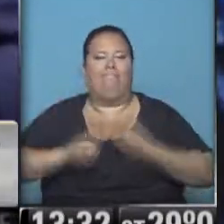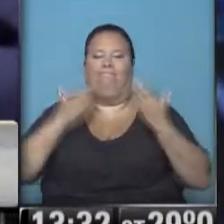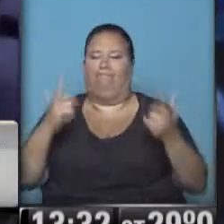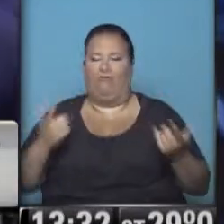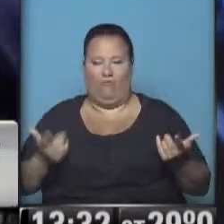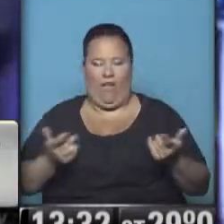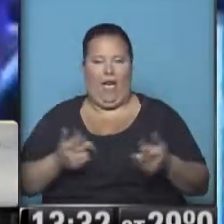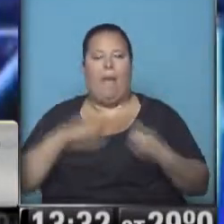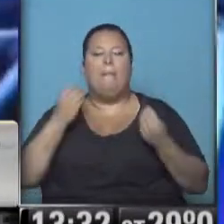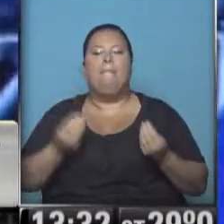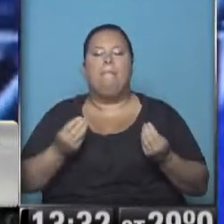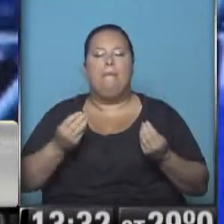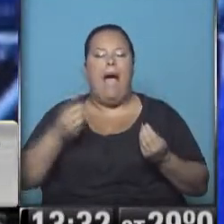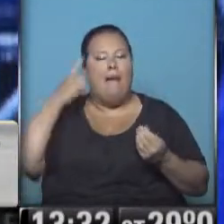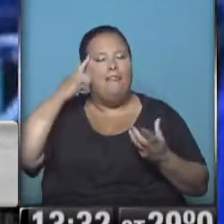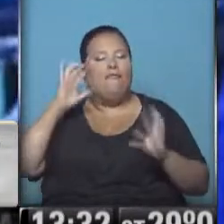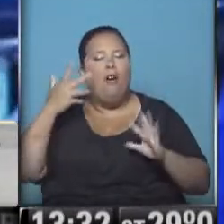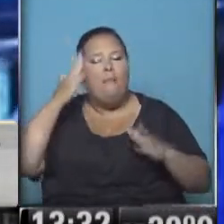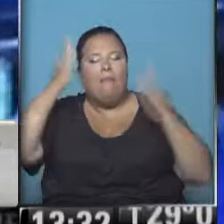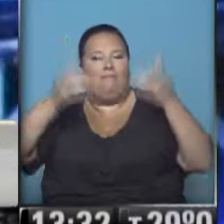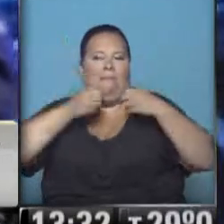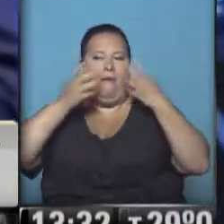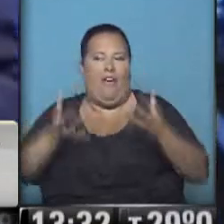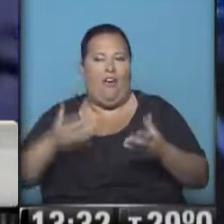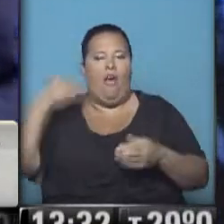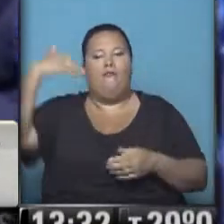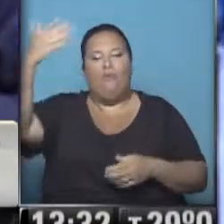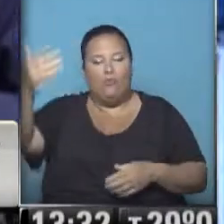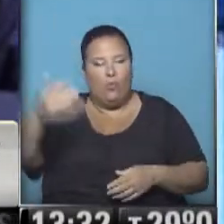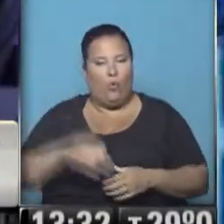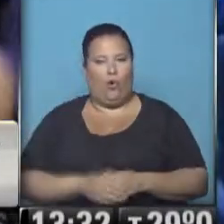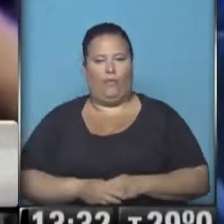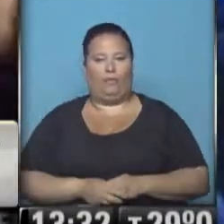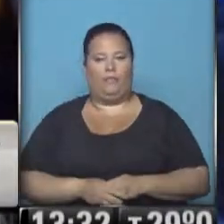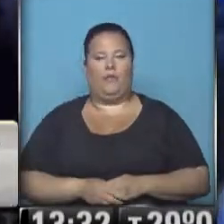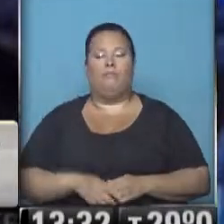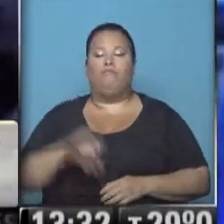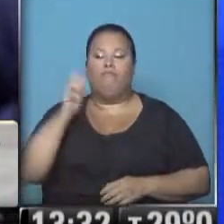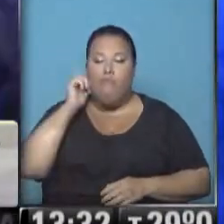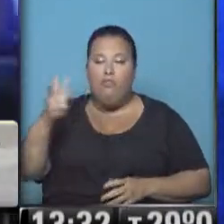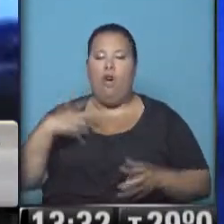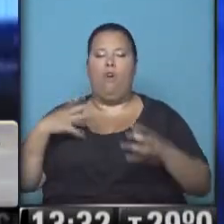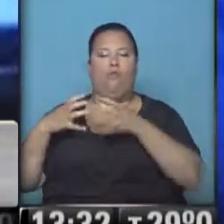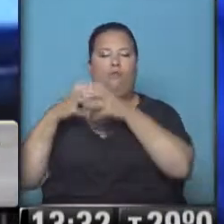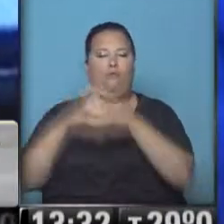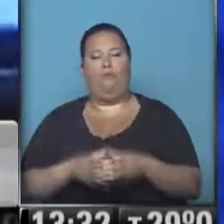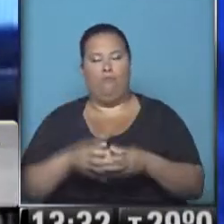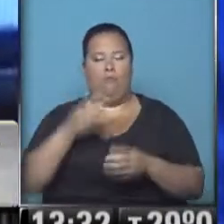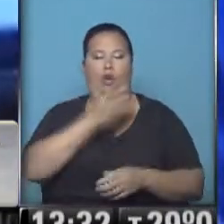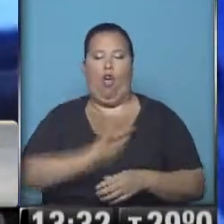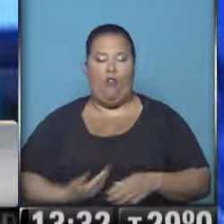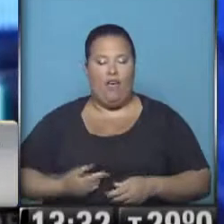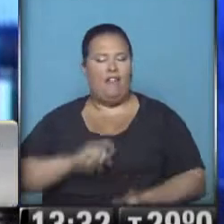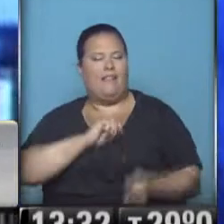para tener una cuota de esperanza hacia ese futuro pero llegó nuestro frente alto del gobierno y las